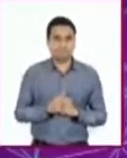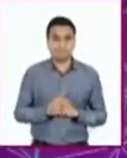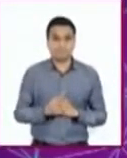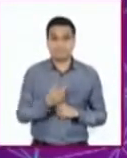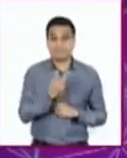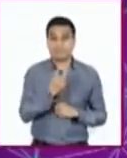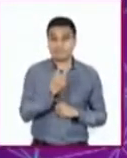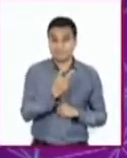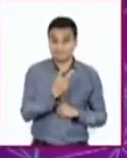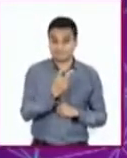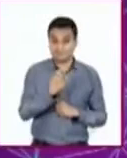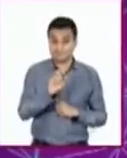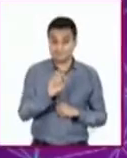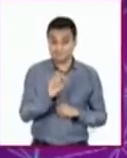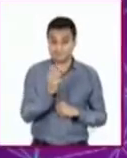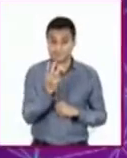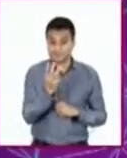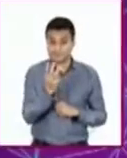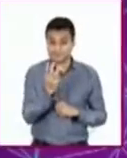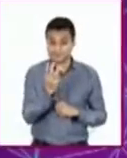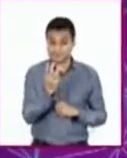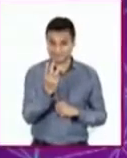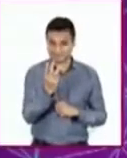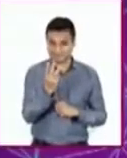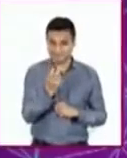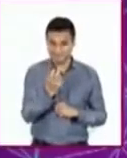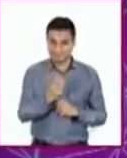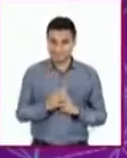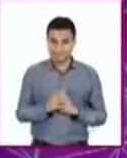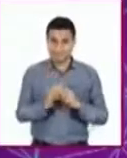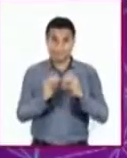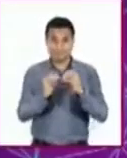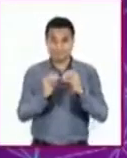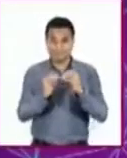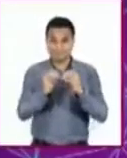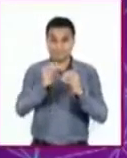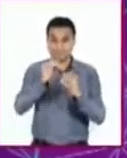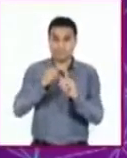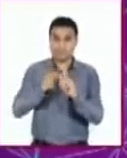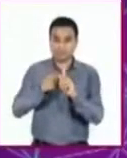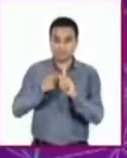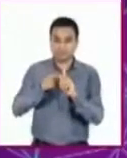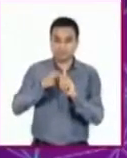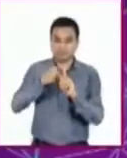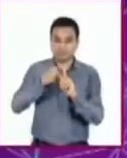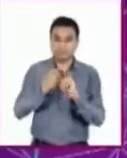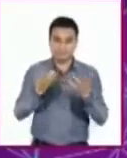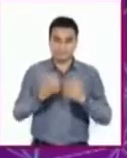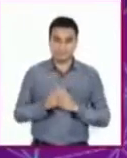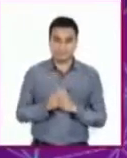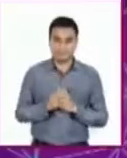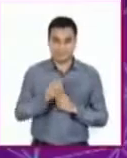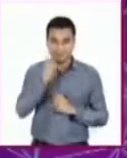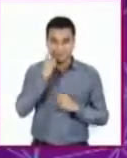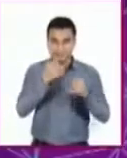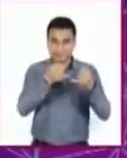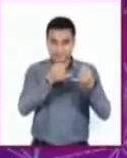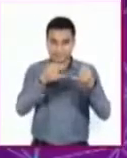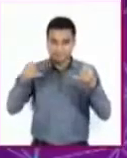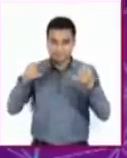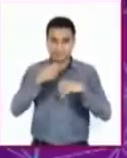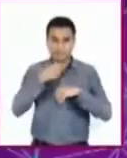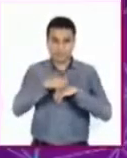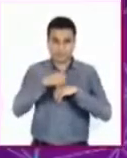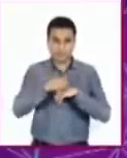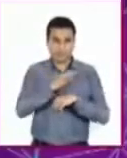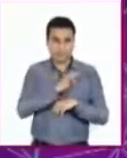2.3 grados Celsius, que es la temperatura que aumentó el refrigerador. La recta numérica muestra el